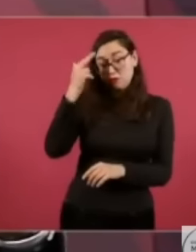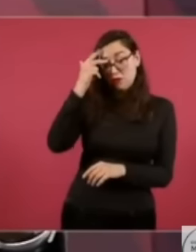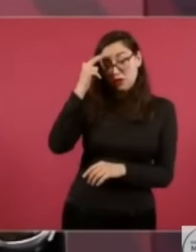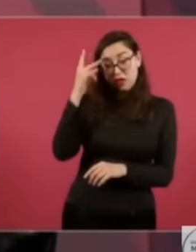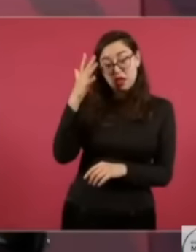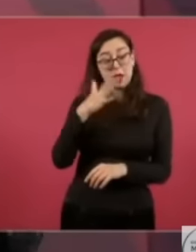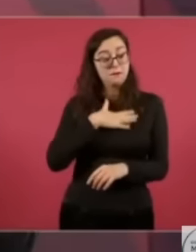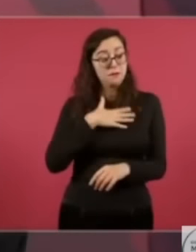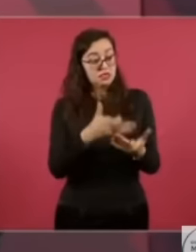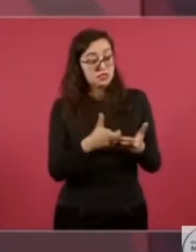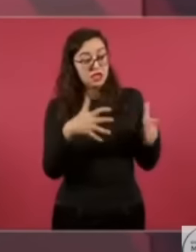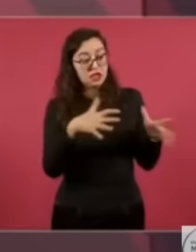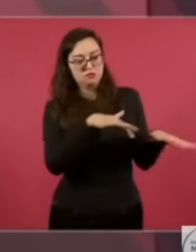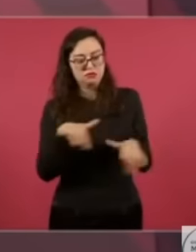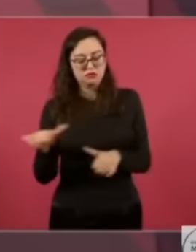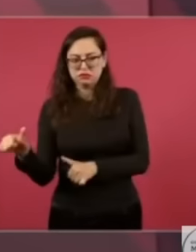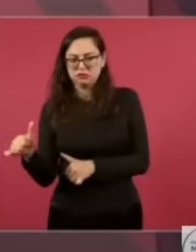le da la razón.